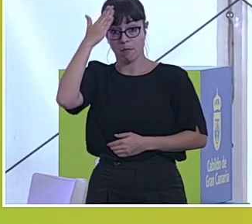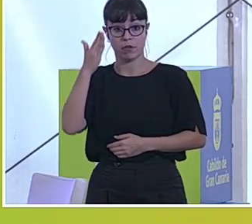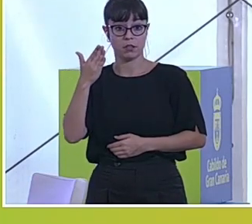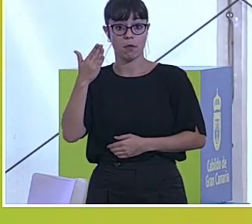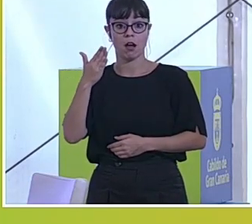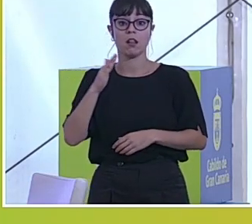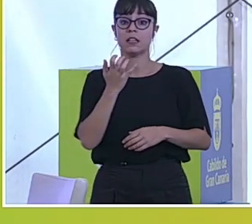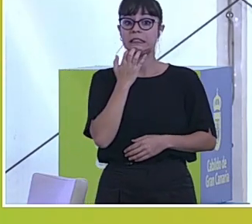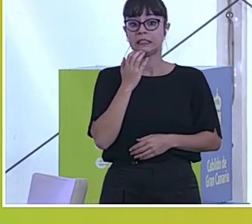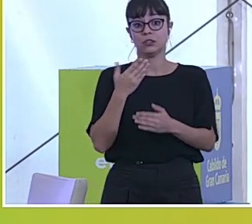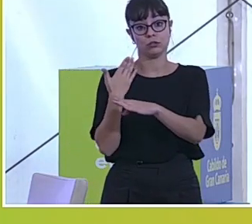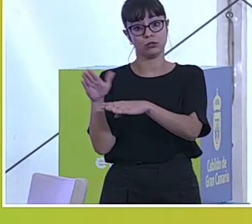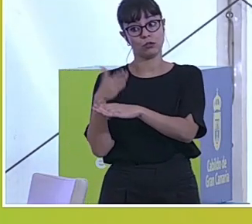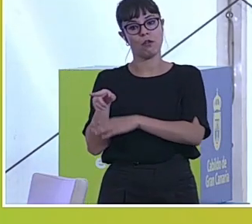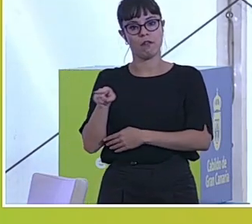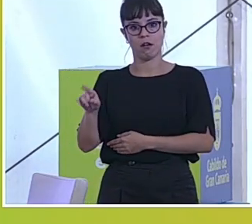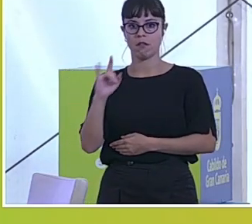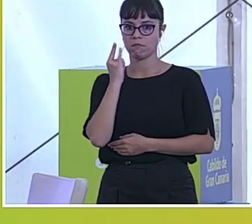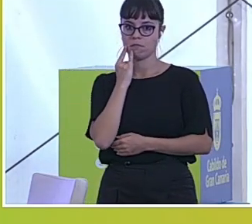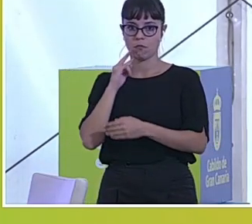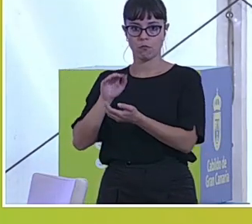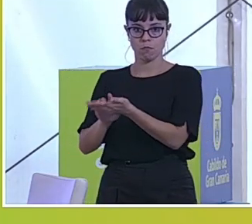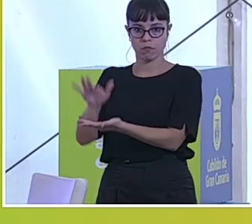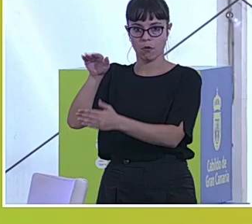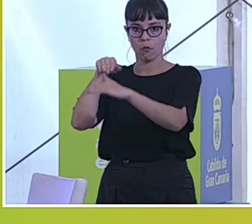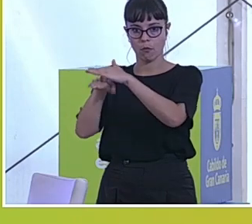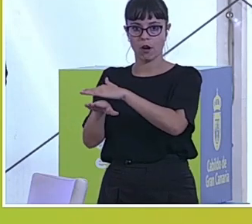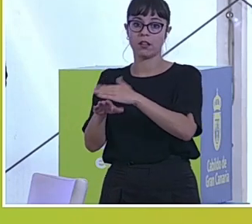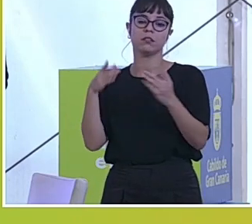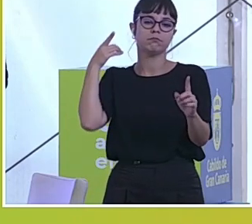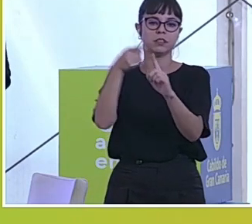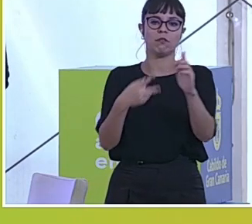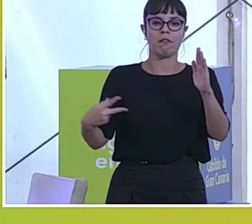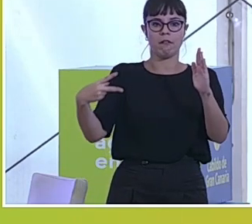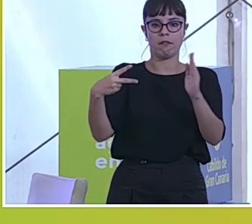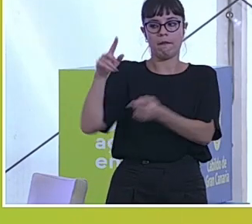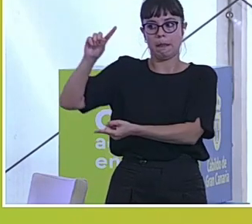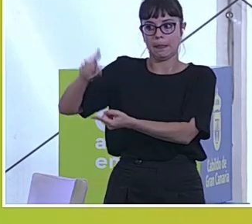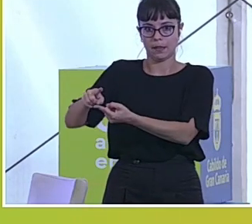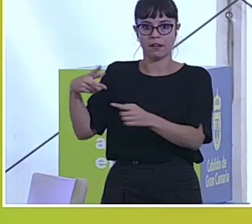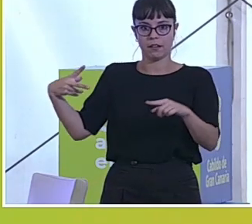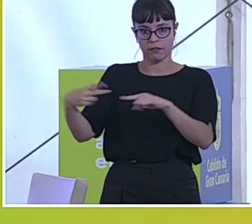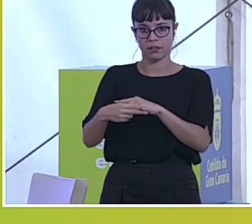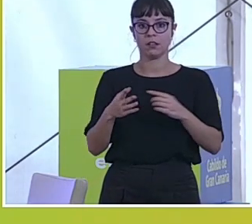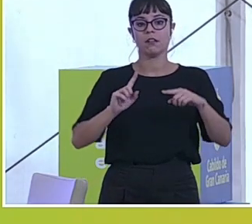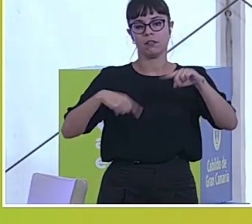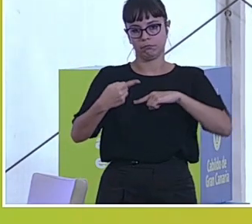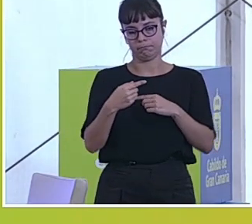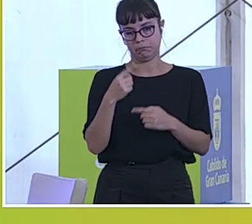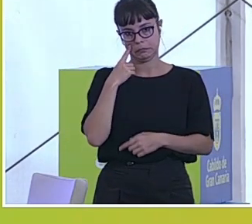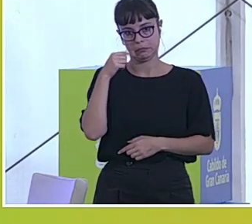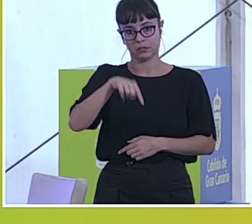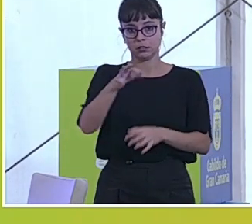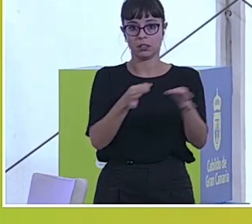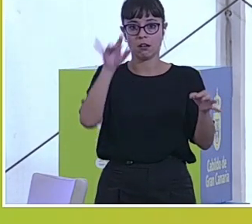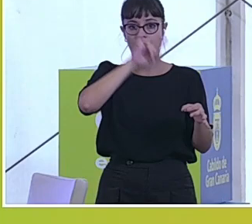pues, mantener el tiempo de descarga mucho más tiempo. Ahora veremos un ejemplo de una aplicación que estamos llevando a cabo aquí en Canarias, ¿vale?